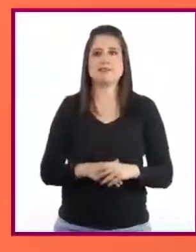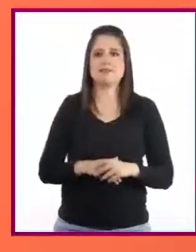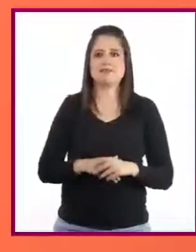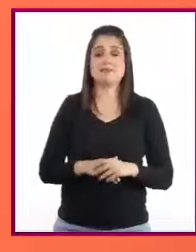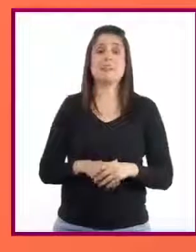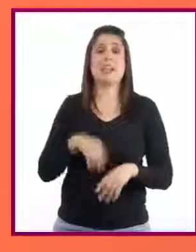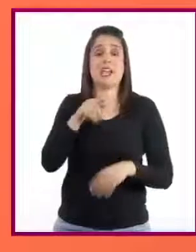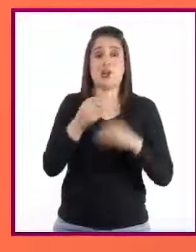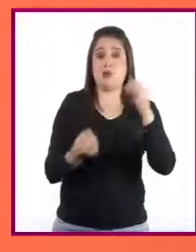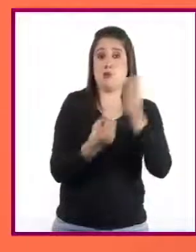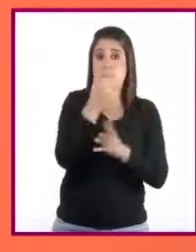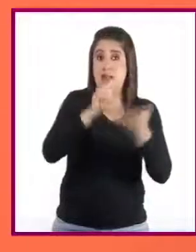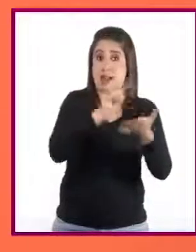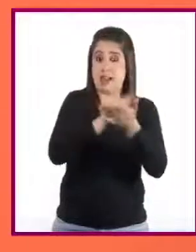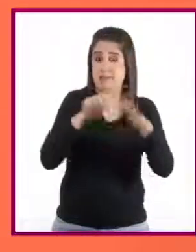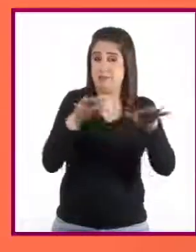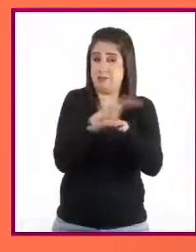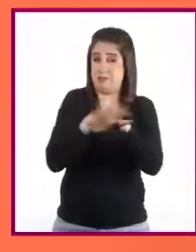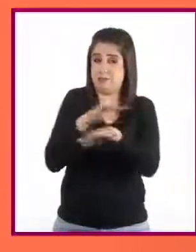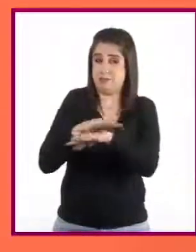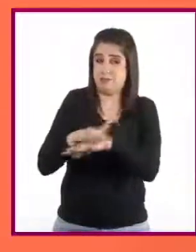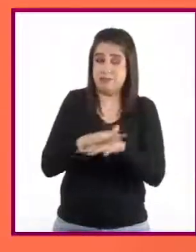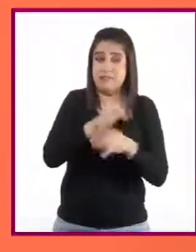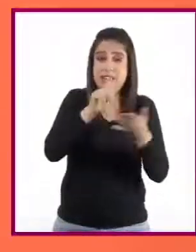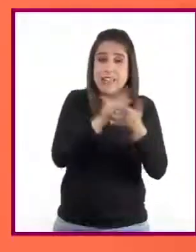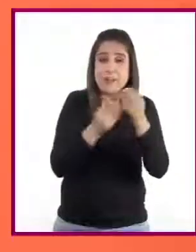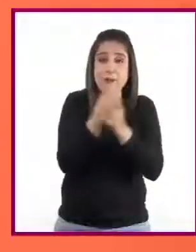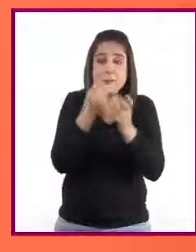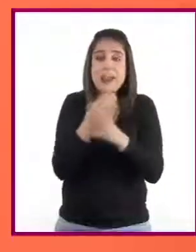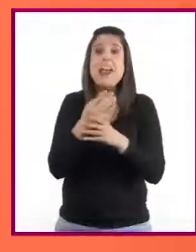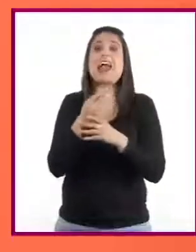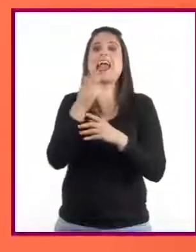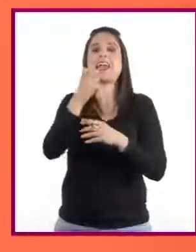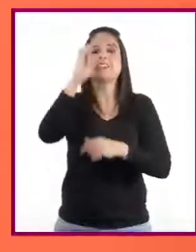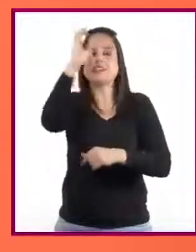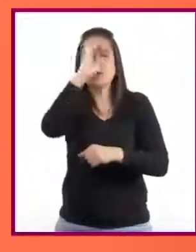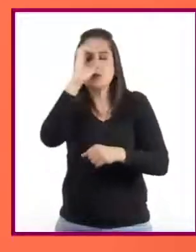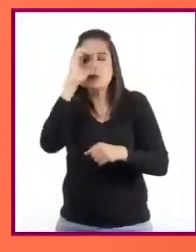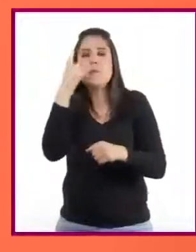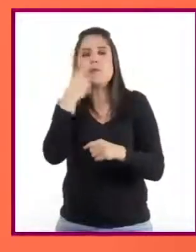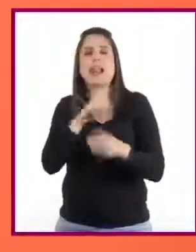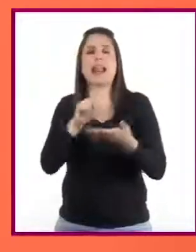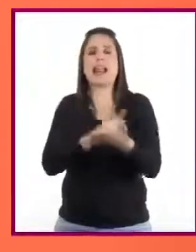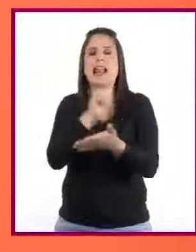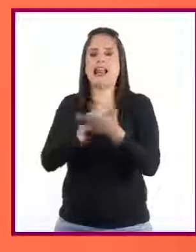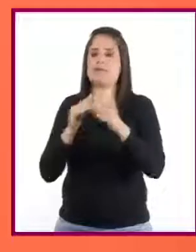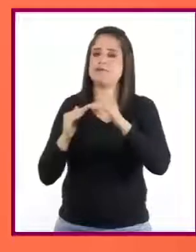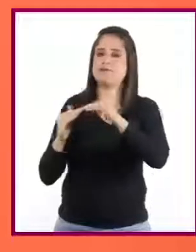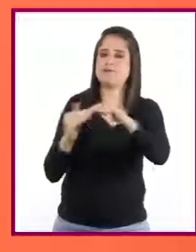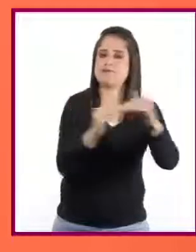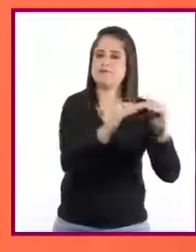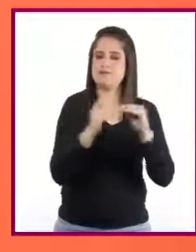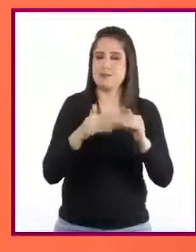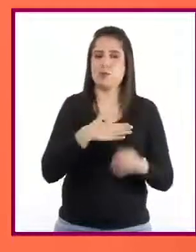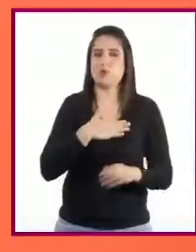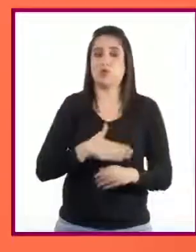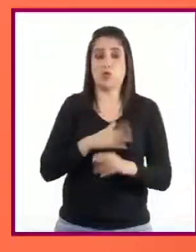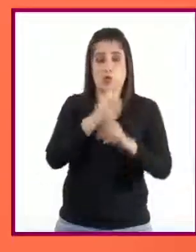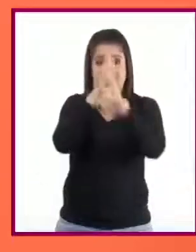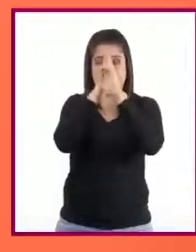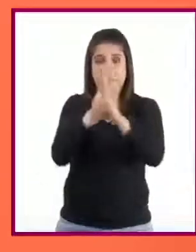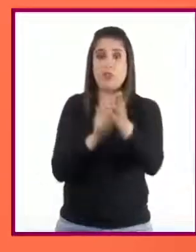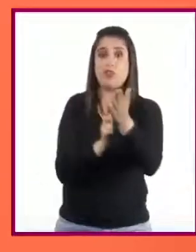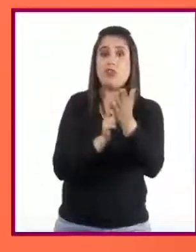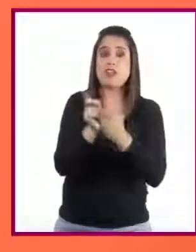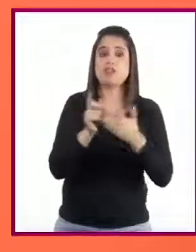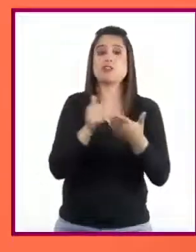Las reformas contribuyen a garantizar esa cultura de la legalidad democrática en el país, que se basa en el respeto a los